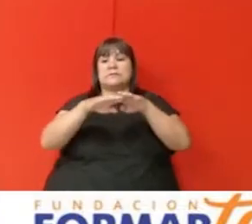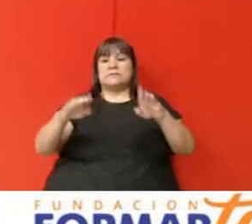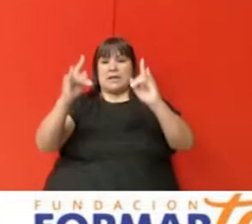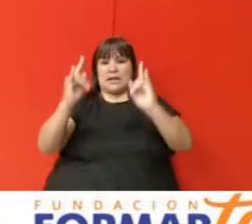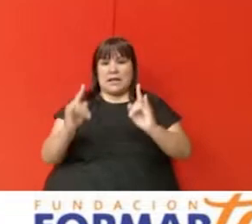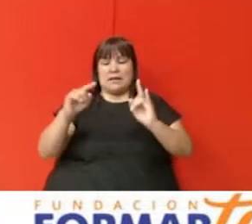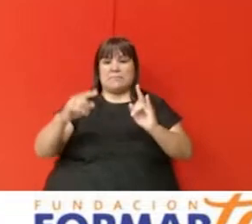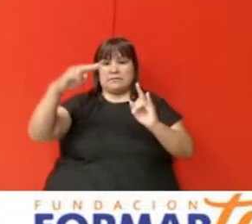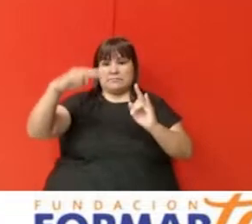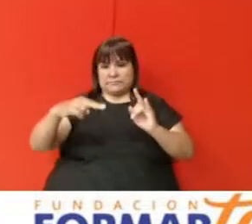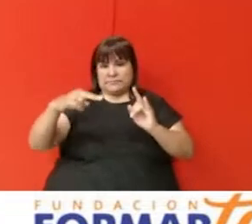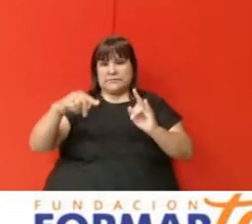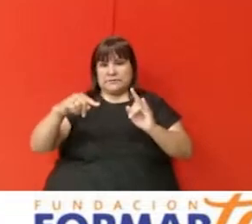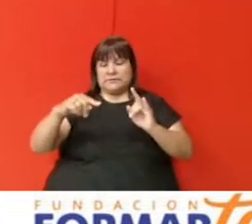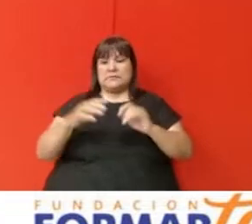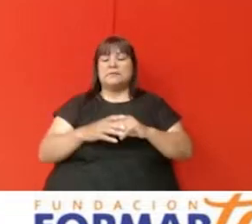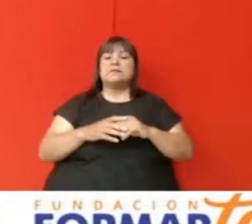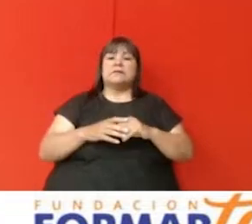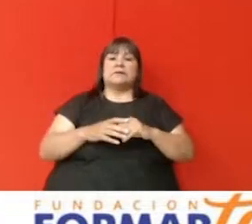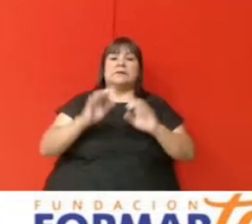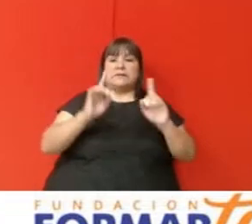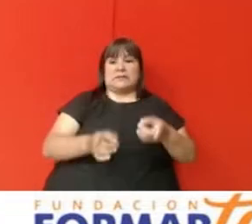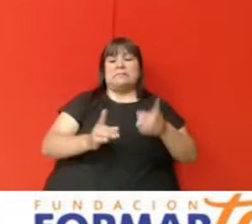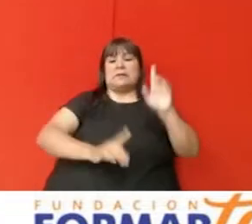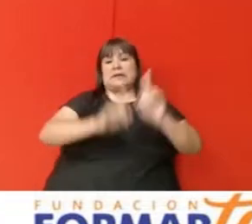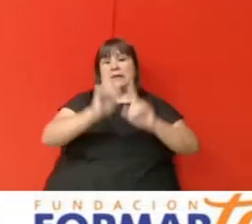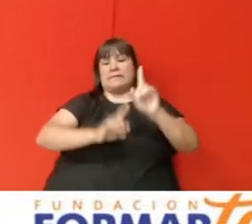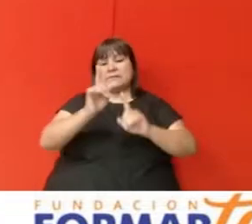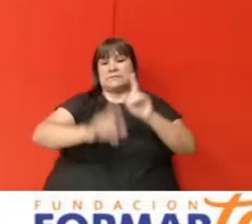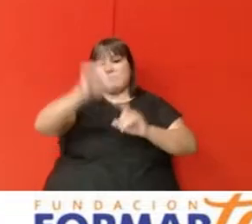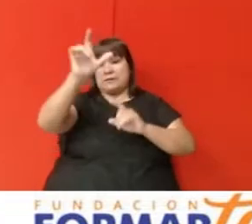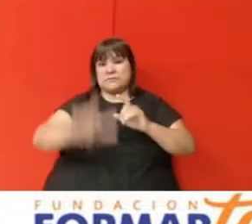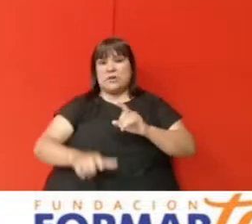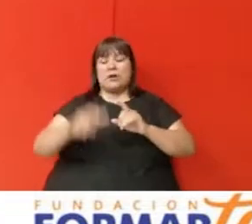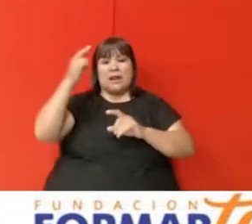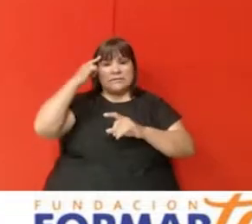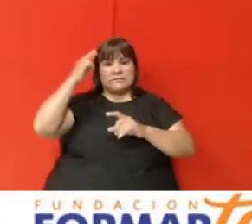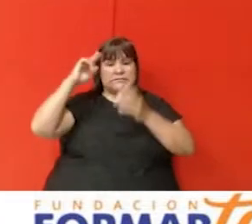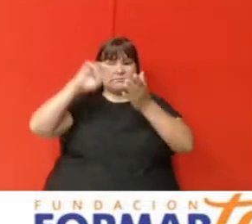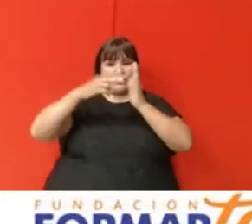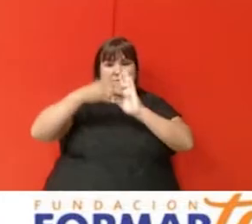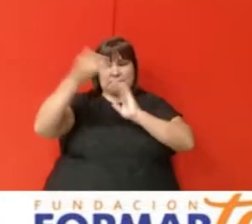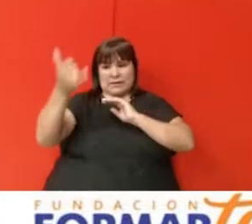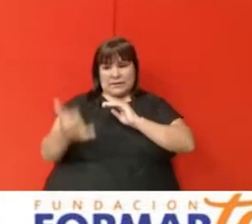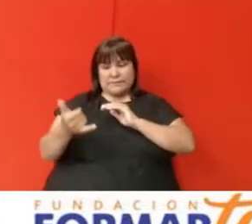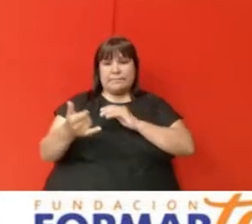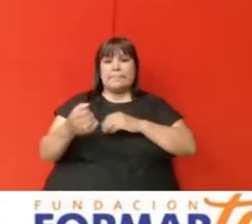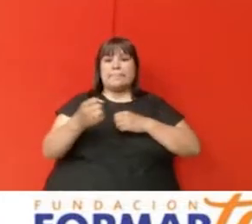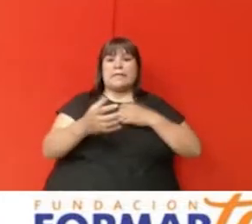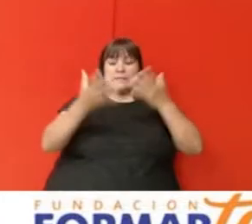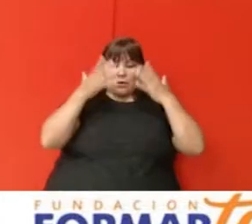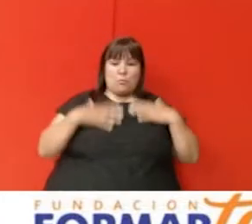en el domicilio. Pacientes neurológicos con secuelas motoras, cognitivas, ACV, pacientes con